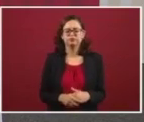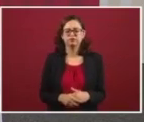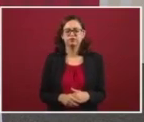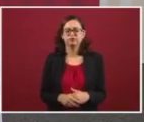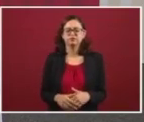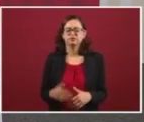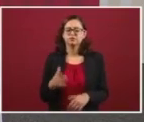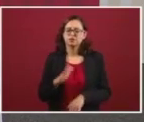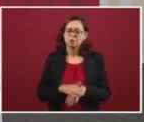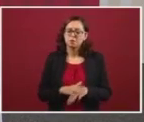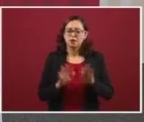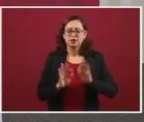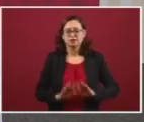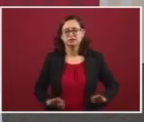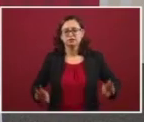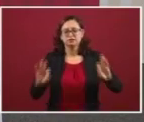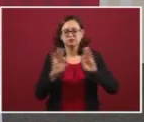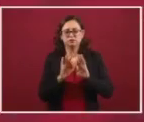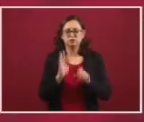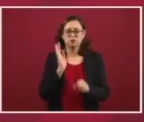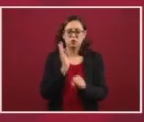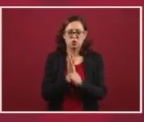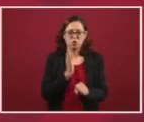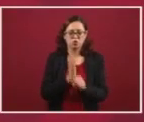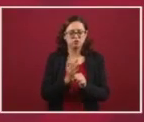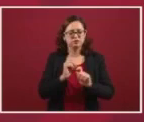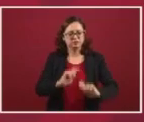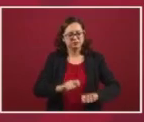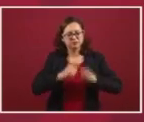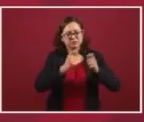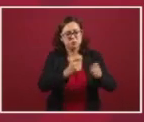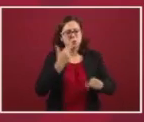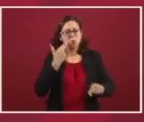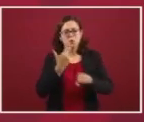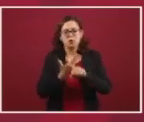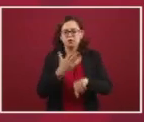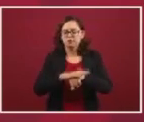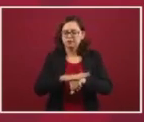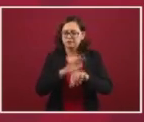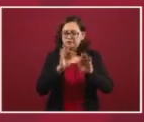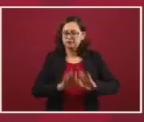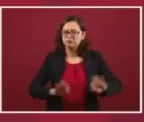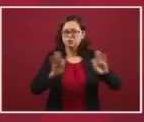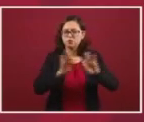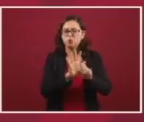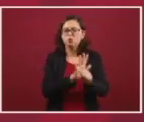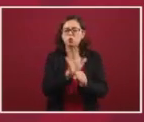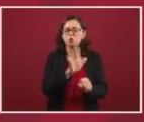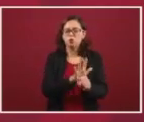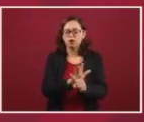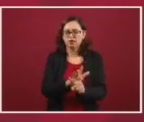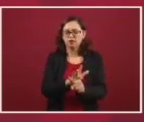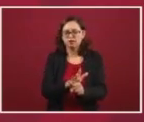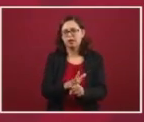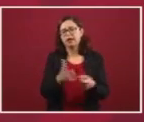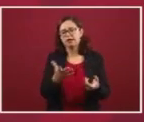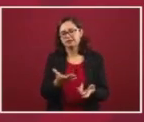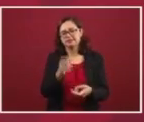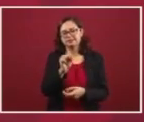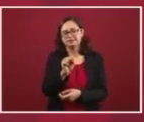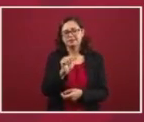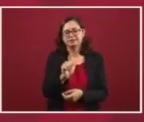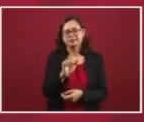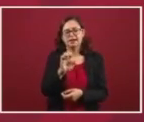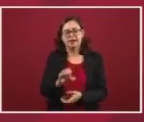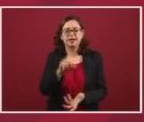función principal en esta nueva etapa es la de director